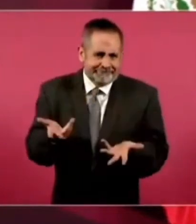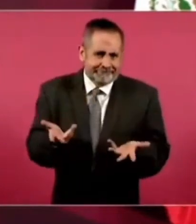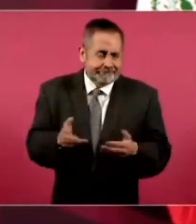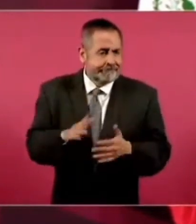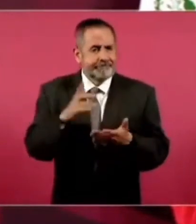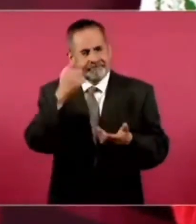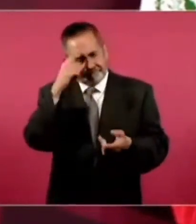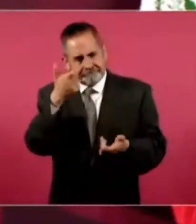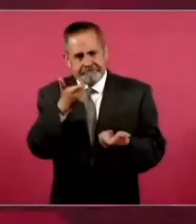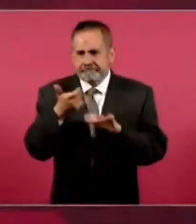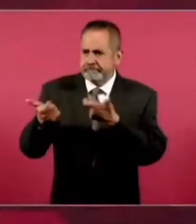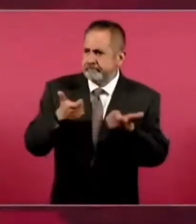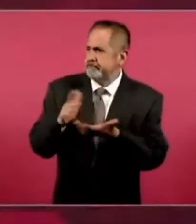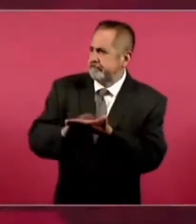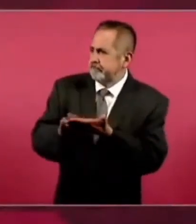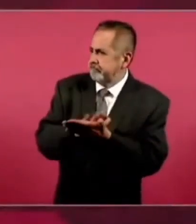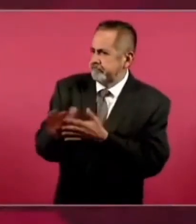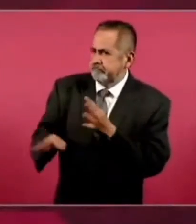se